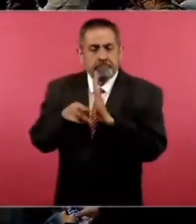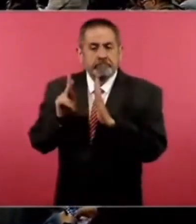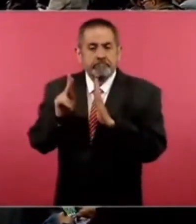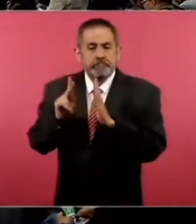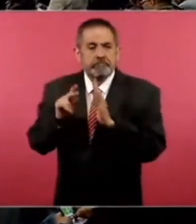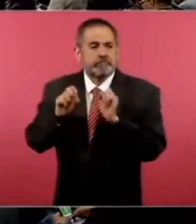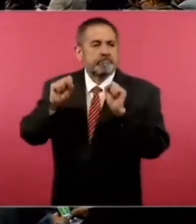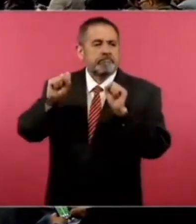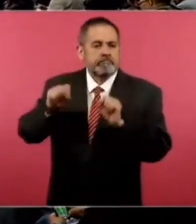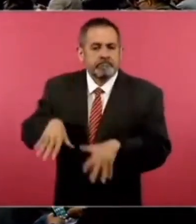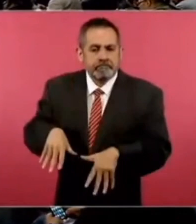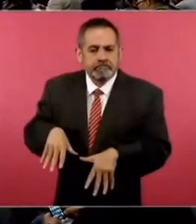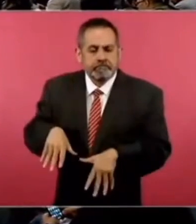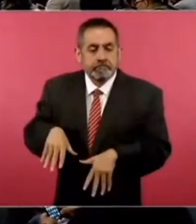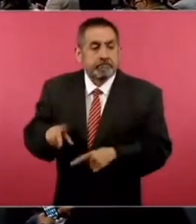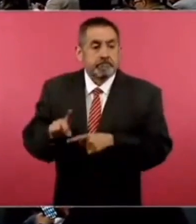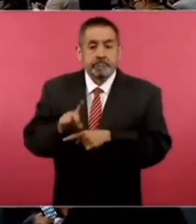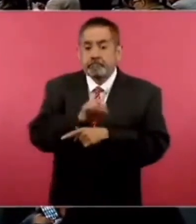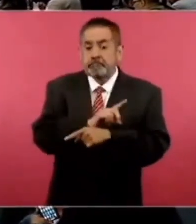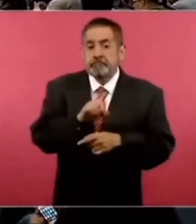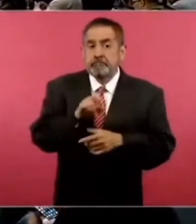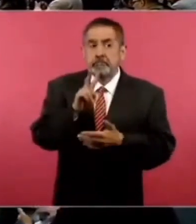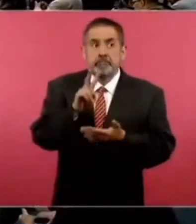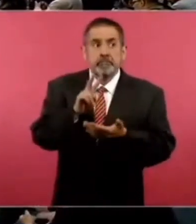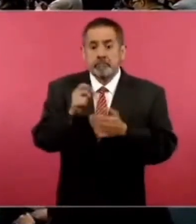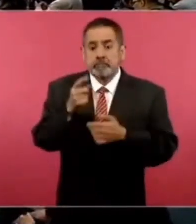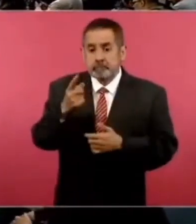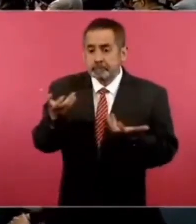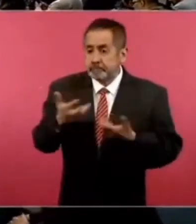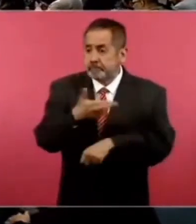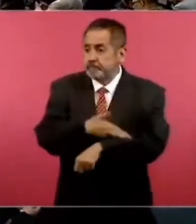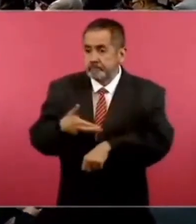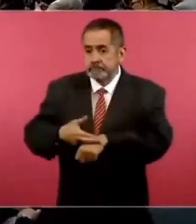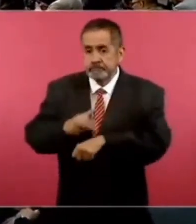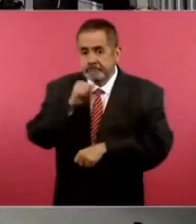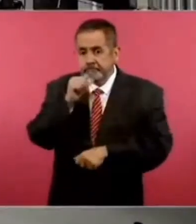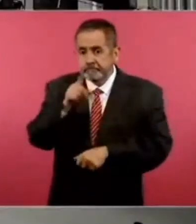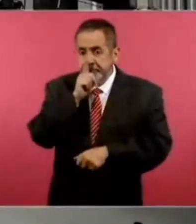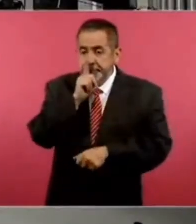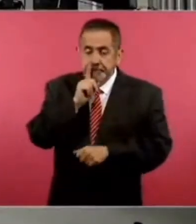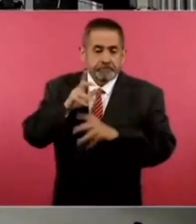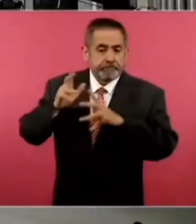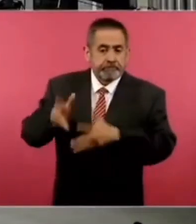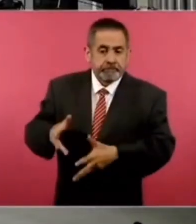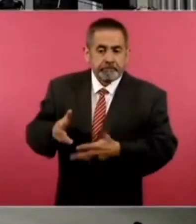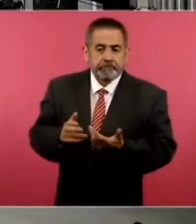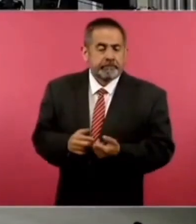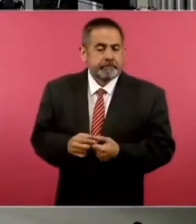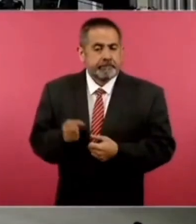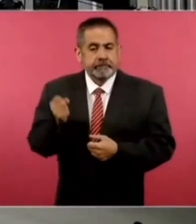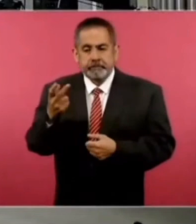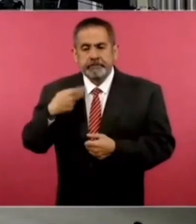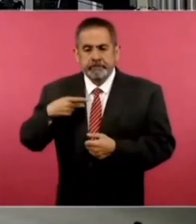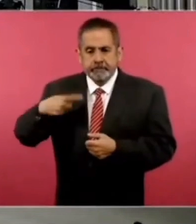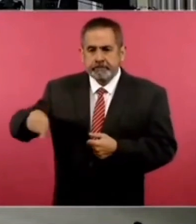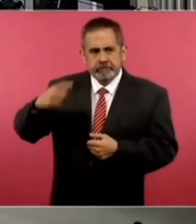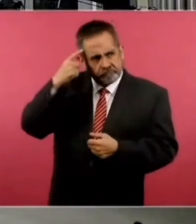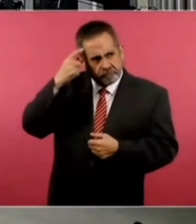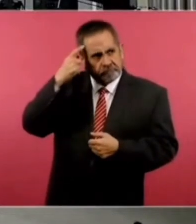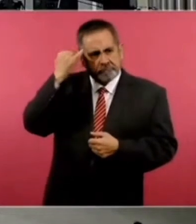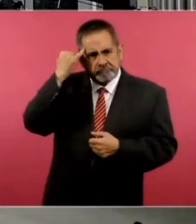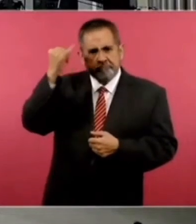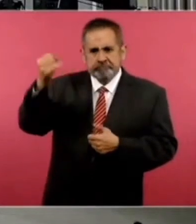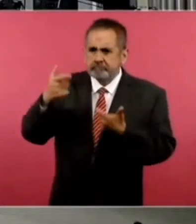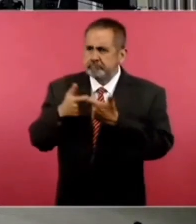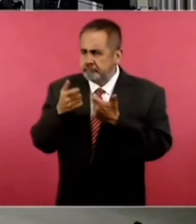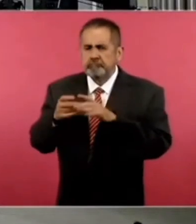y no se ha movido desde que se firmó, desde 2021. Entonces, muchas de las personas, muchos de los cooperativistas que se